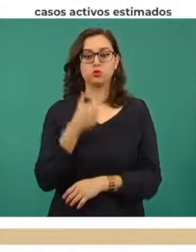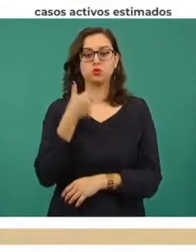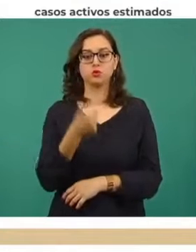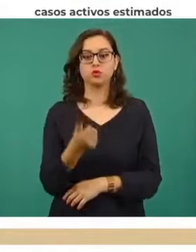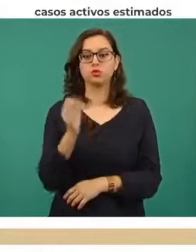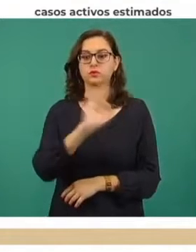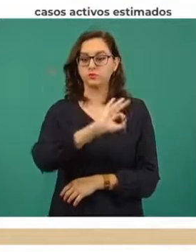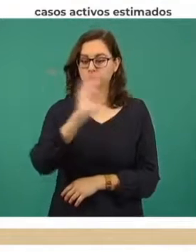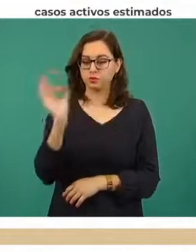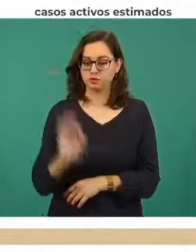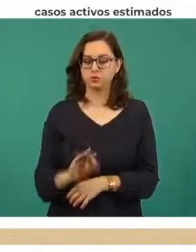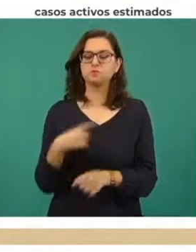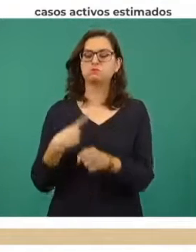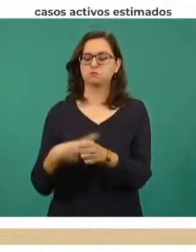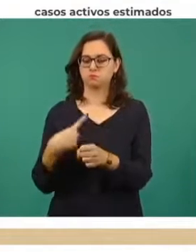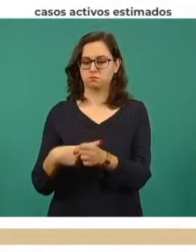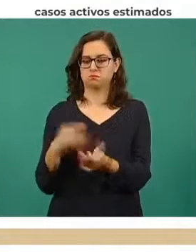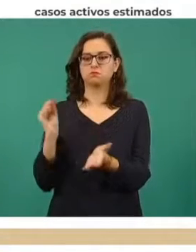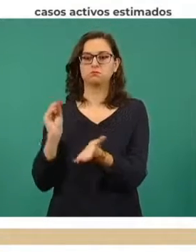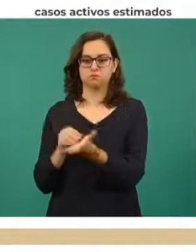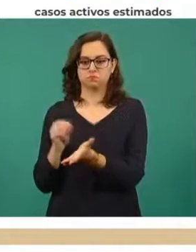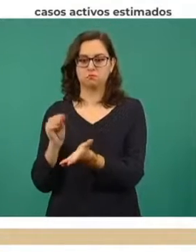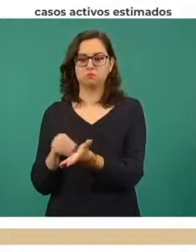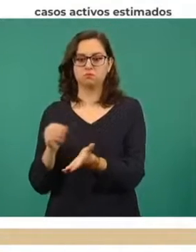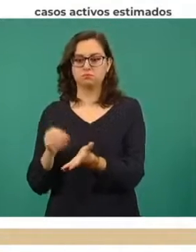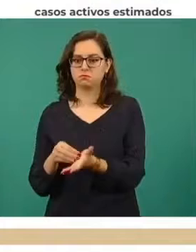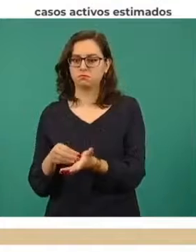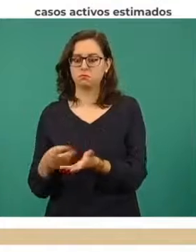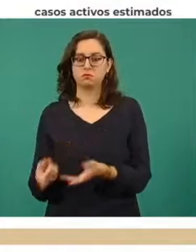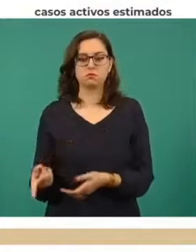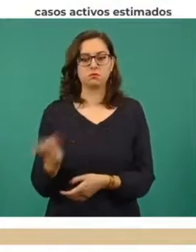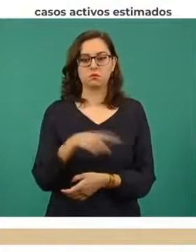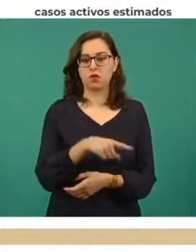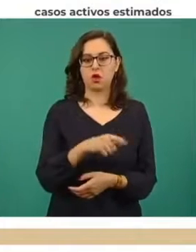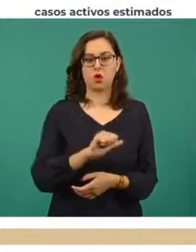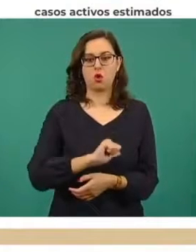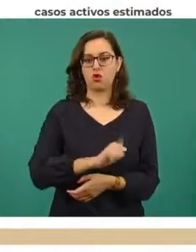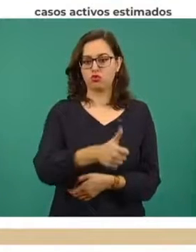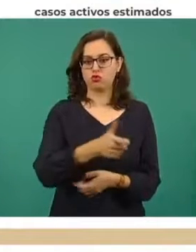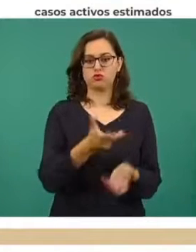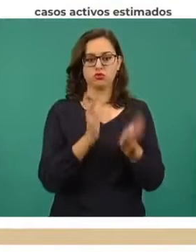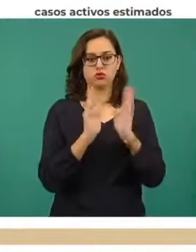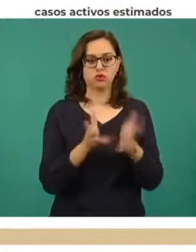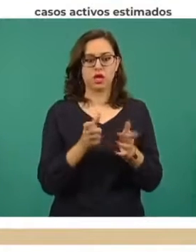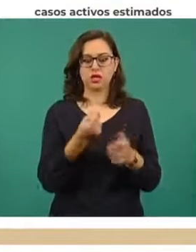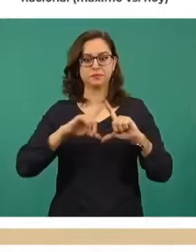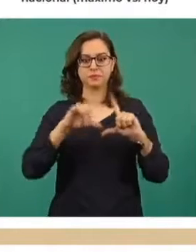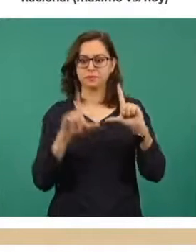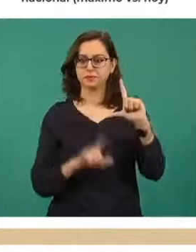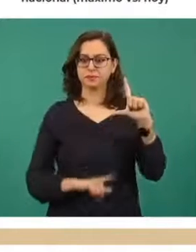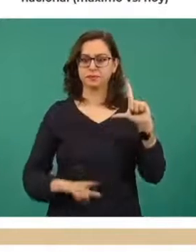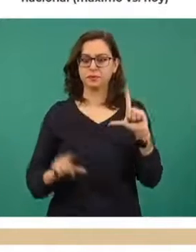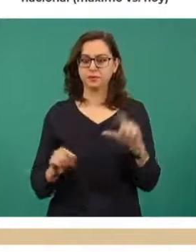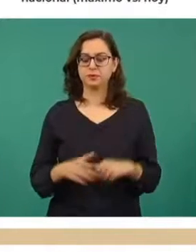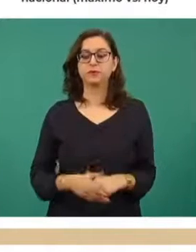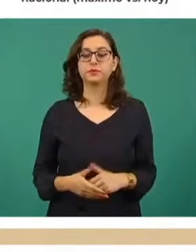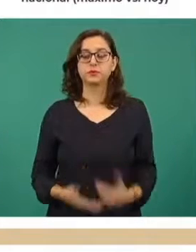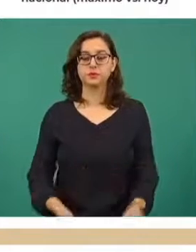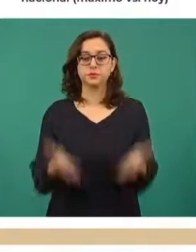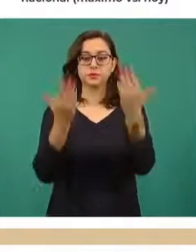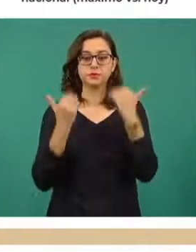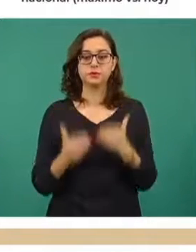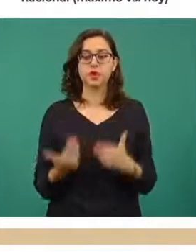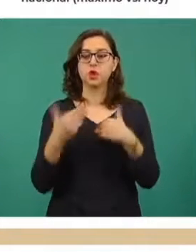son los casos activos, todos los demás son personas que han recuperado del COVID. Respecto a